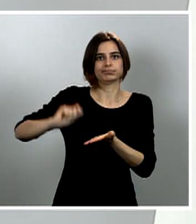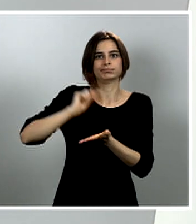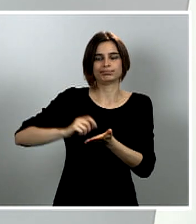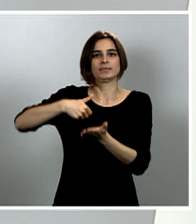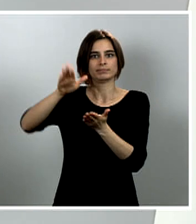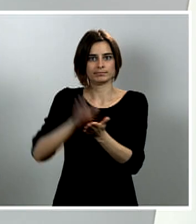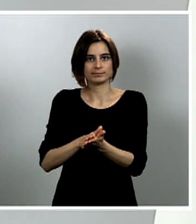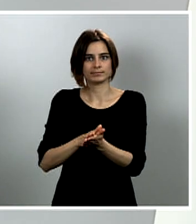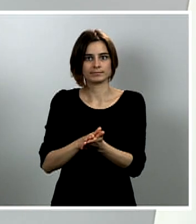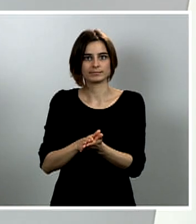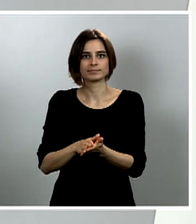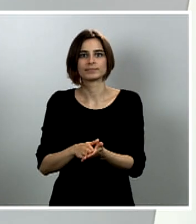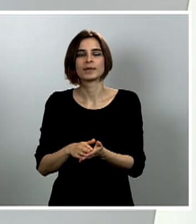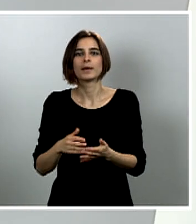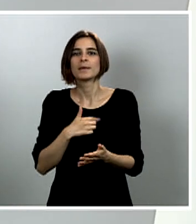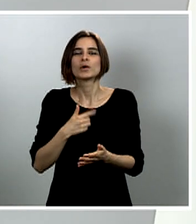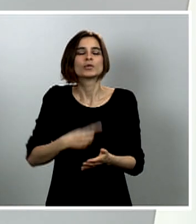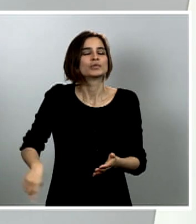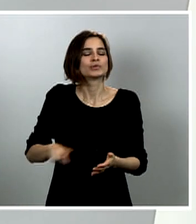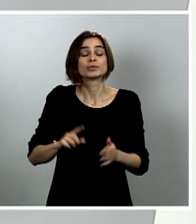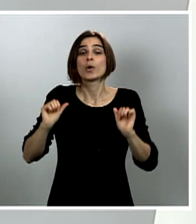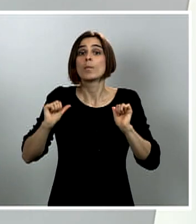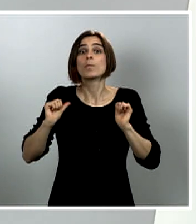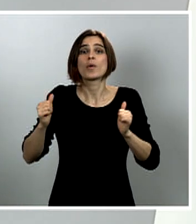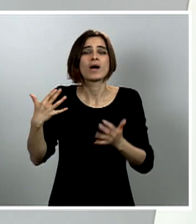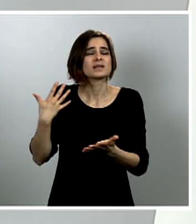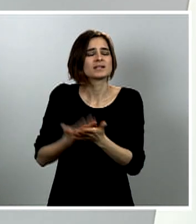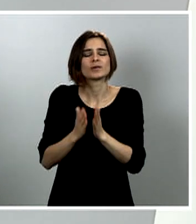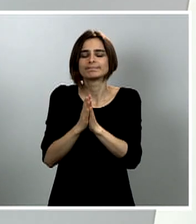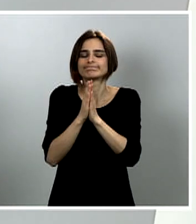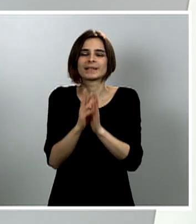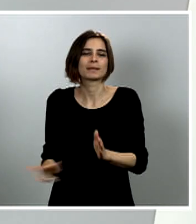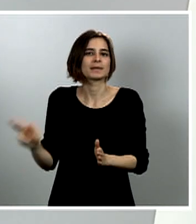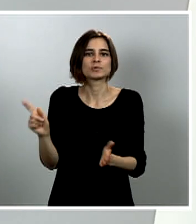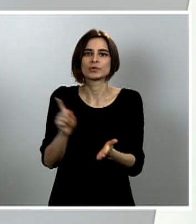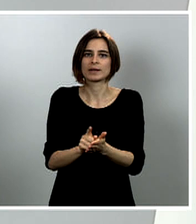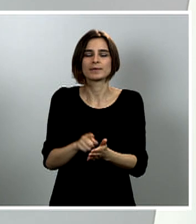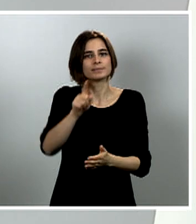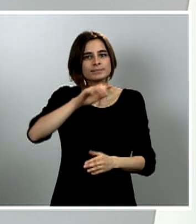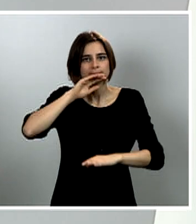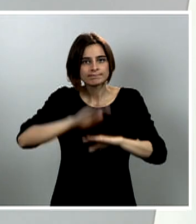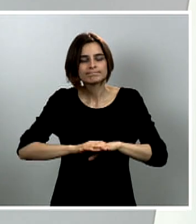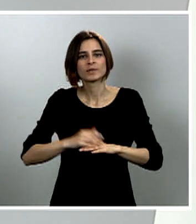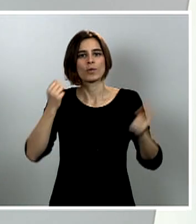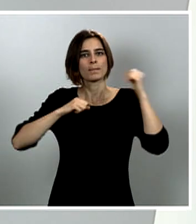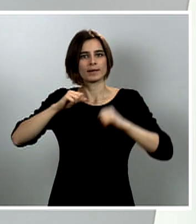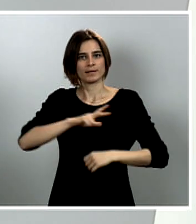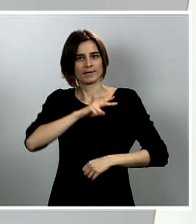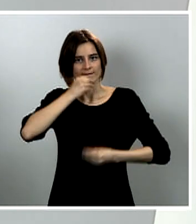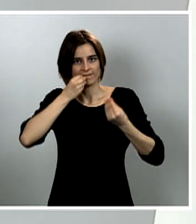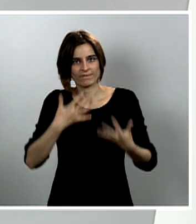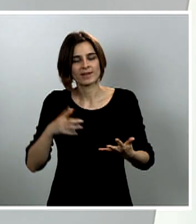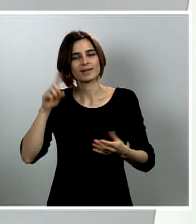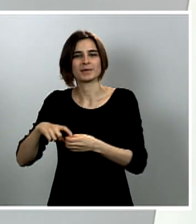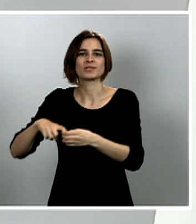es que apelamos a lo mismo que hemos hecho desde el primer día, al civismo y a la solidaridad entre todos los españoles, que estamos seguros de que va a